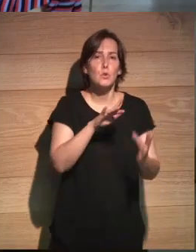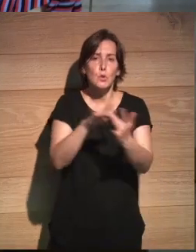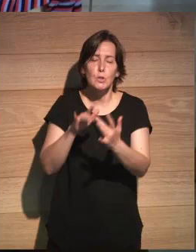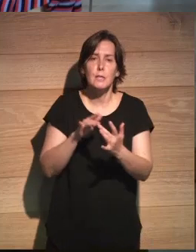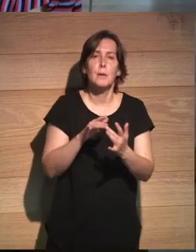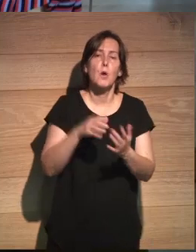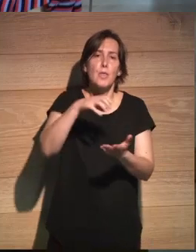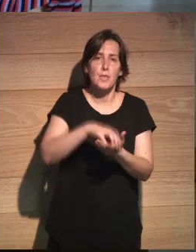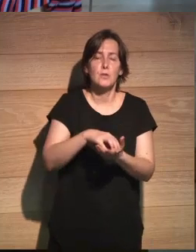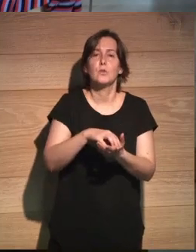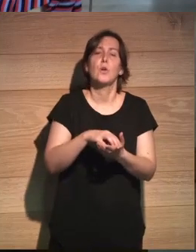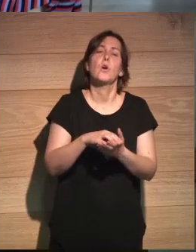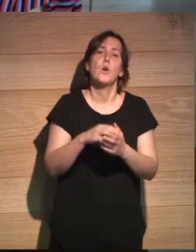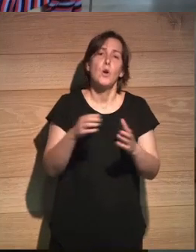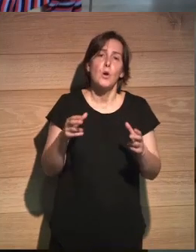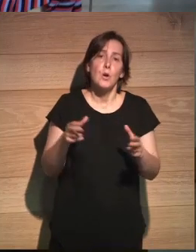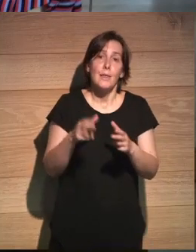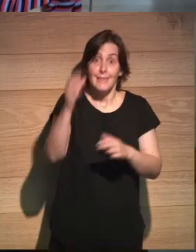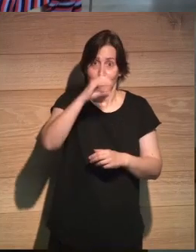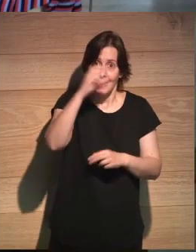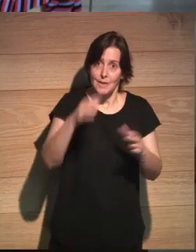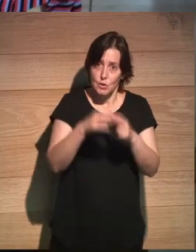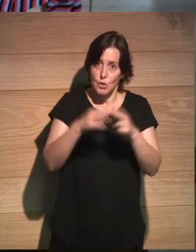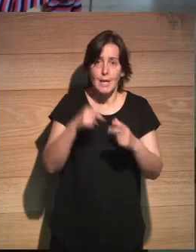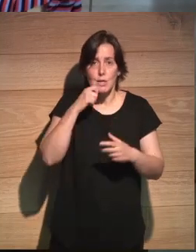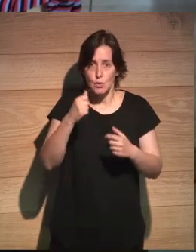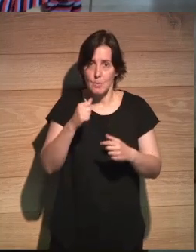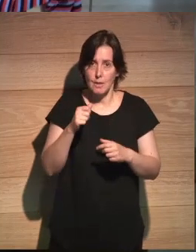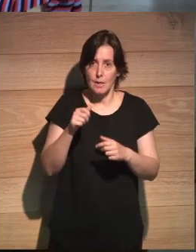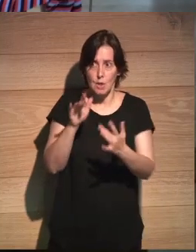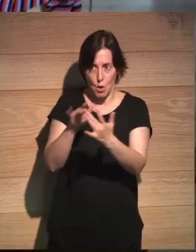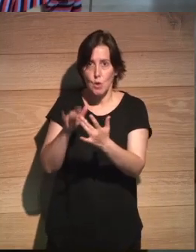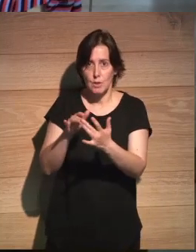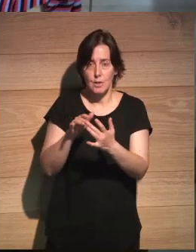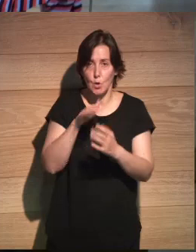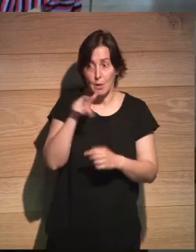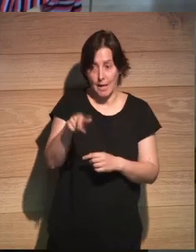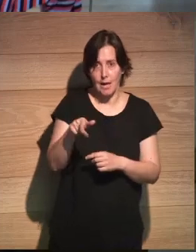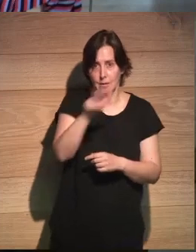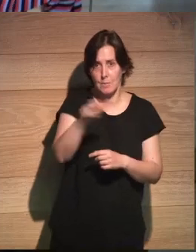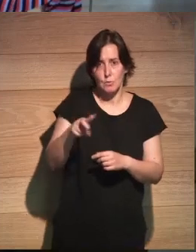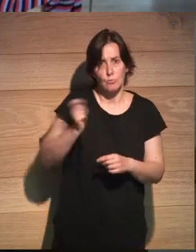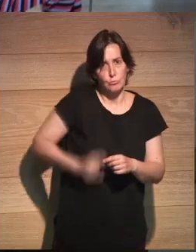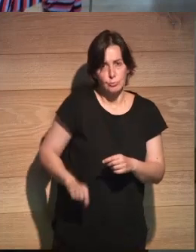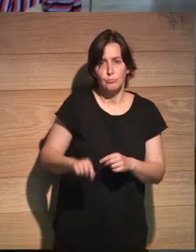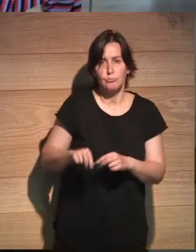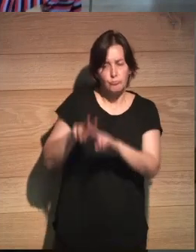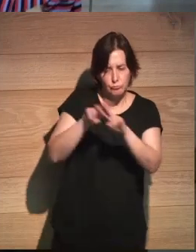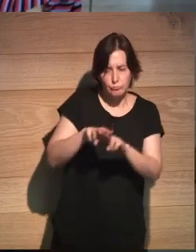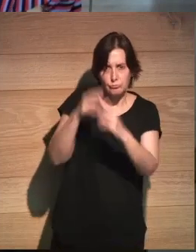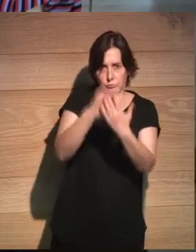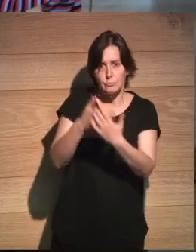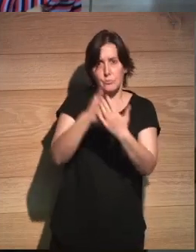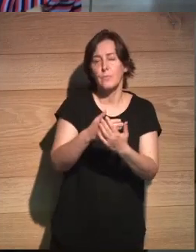Ciencias Sociales y Humanas del CSIC, donde hay especialistas brutales para analizar muchísimas de las cuestiones que hoy